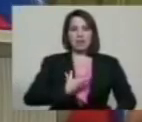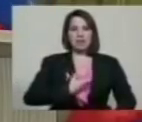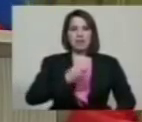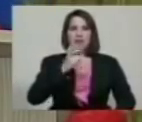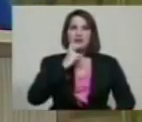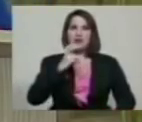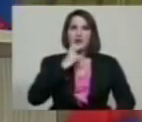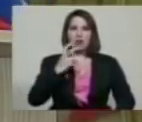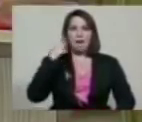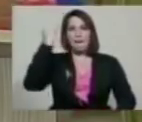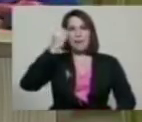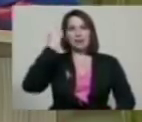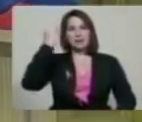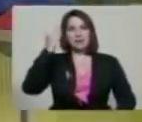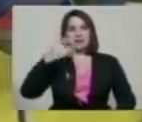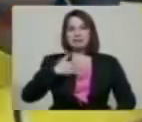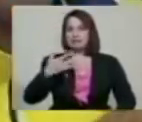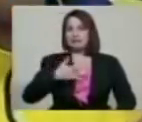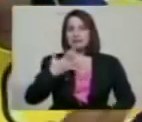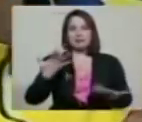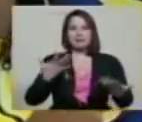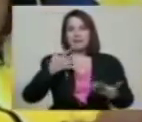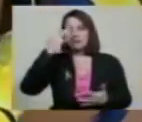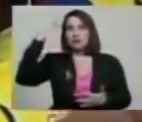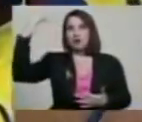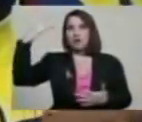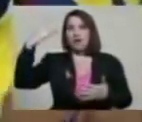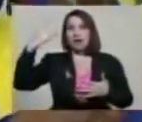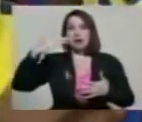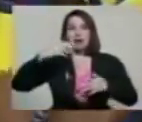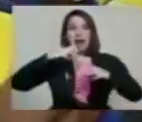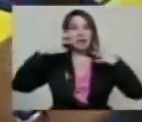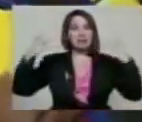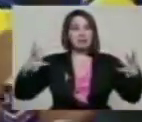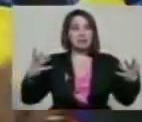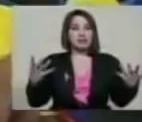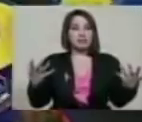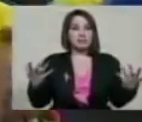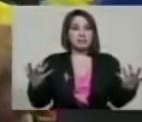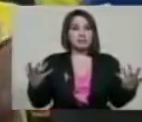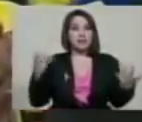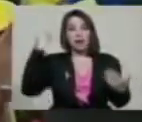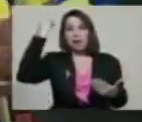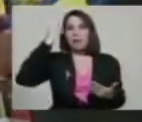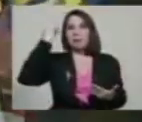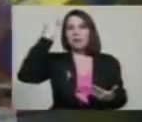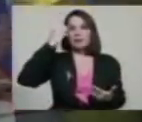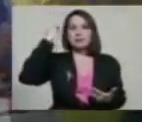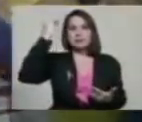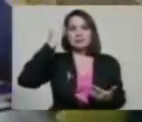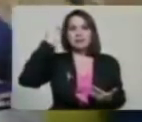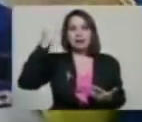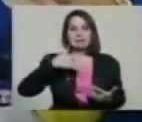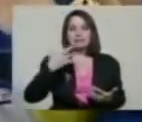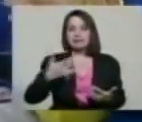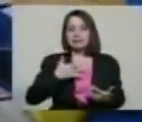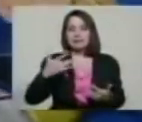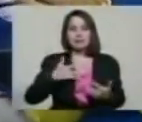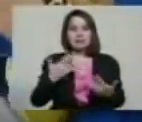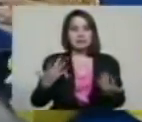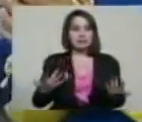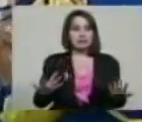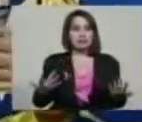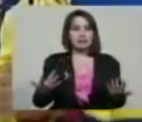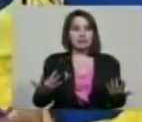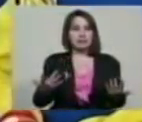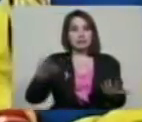falta pensar, sentir, soñar en grande, muchachos. Pensar, sentir